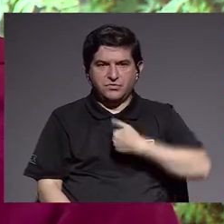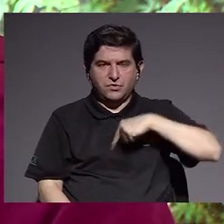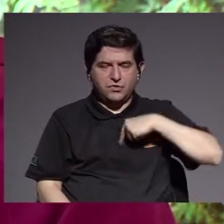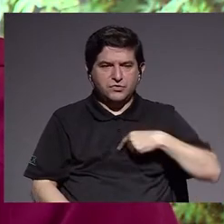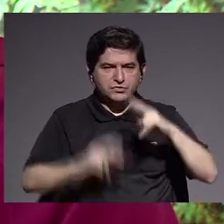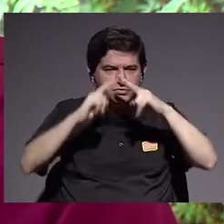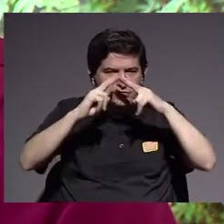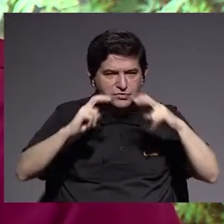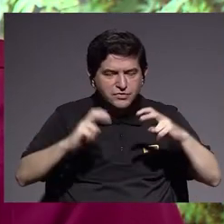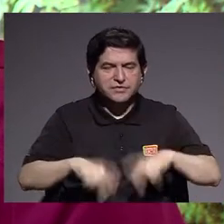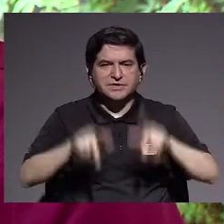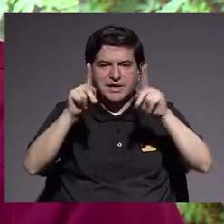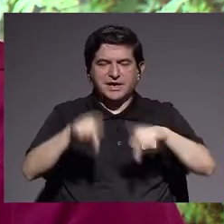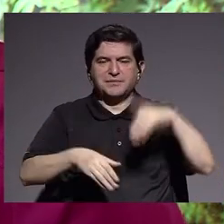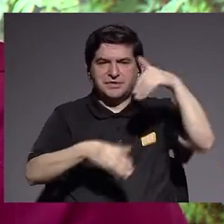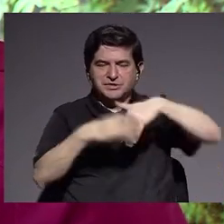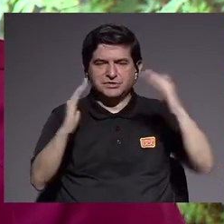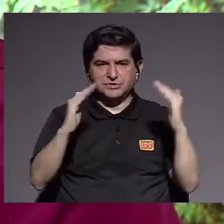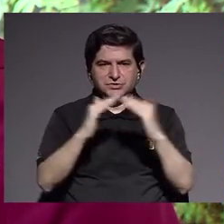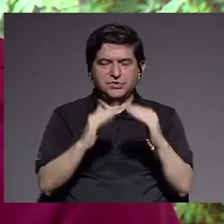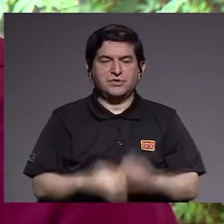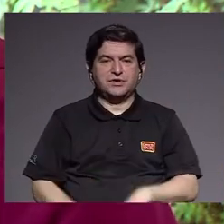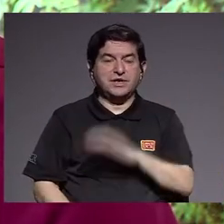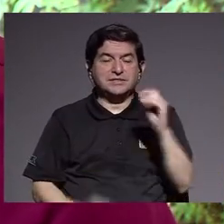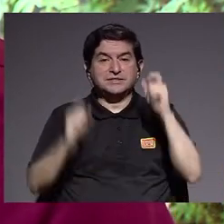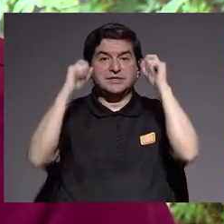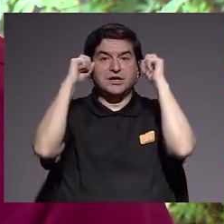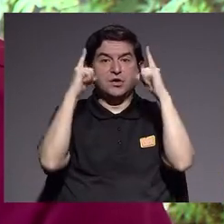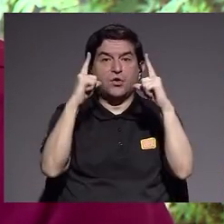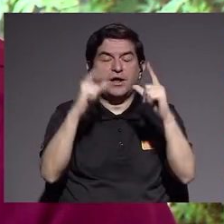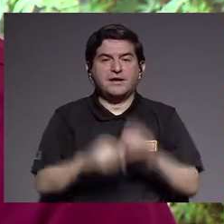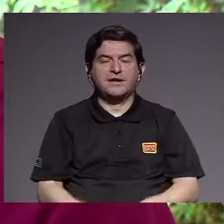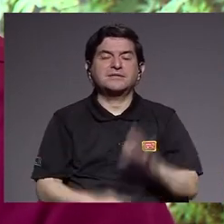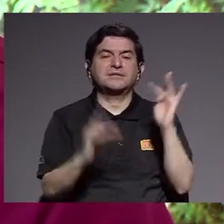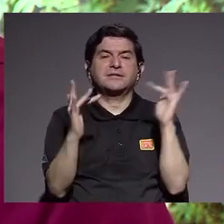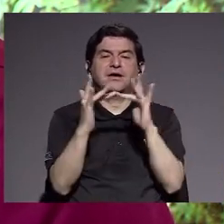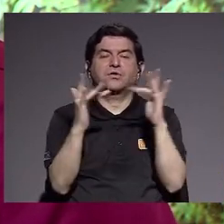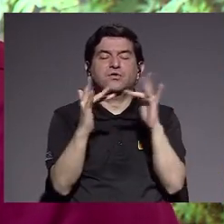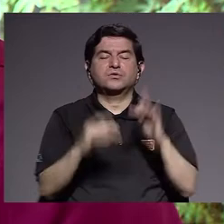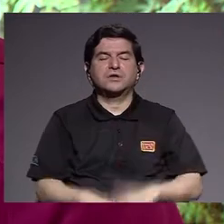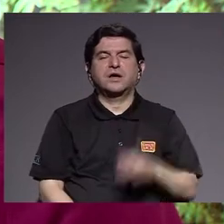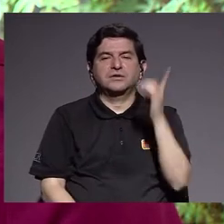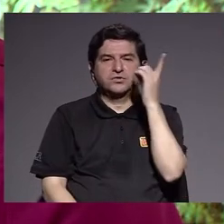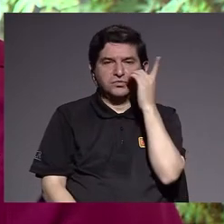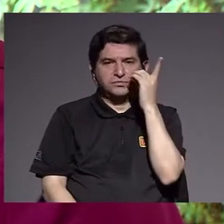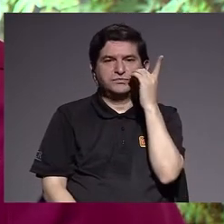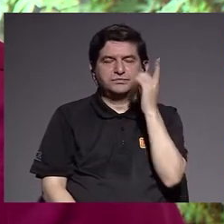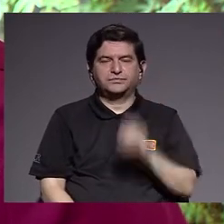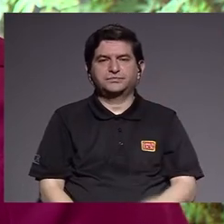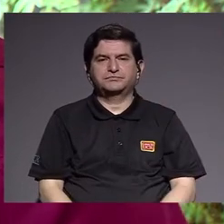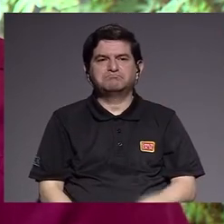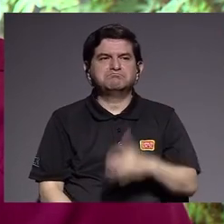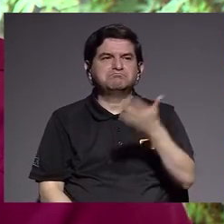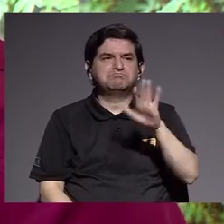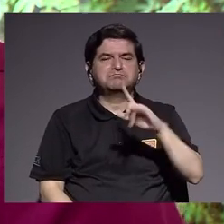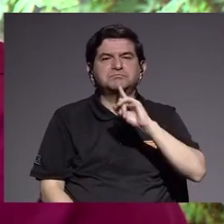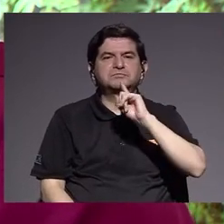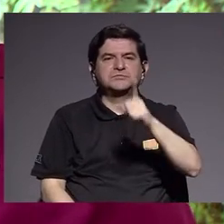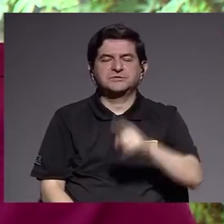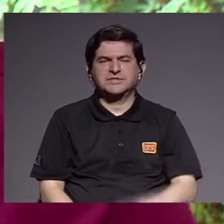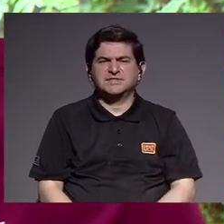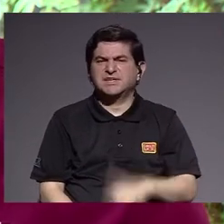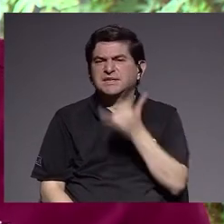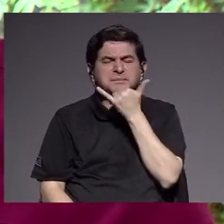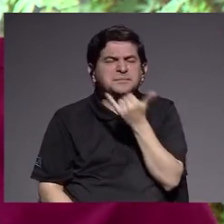ponerse en contacto con el odontólogo más menos mencionar el que es lo que está sucediendo para que no de la mejor manera